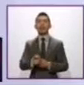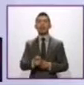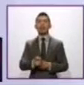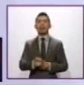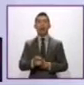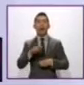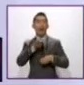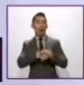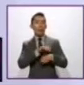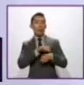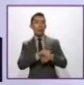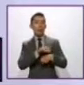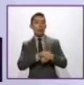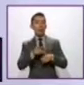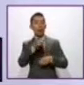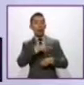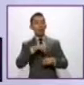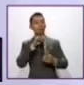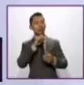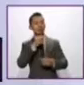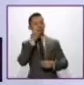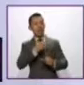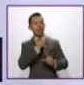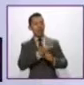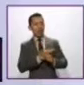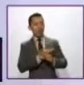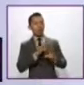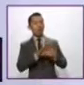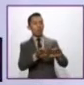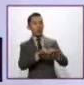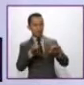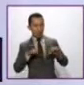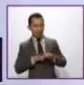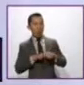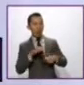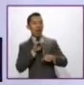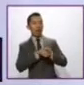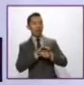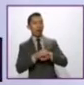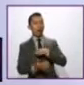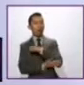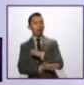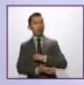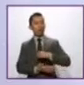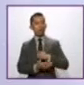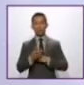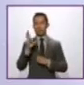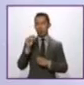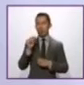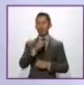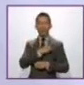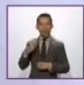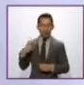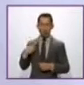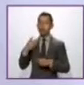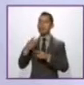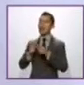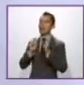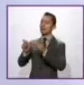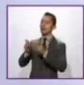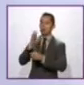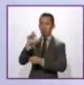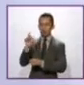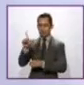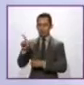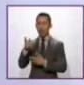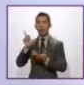sus amigos como secretarios y como integrantes del gabinete. Necesitamos personas profesionales en administración